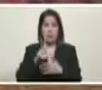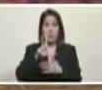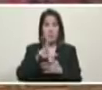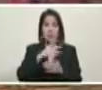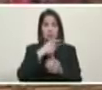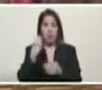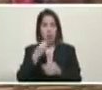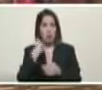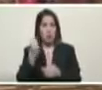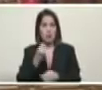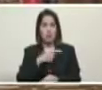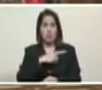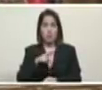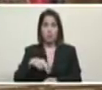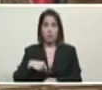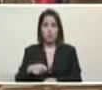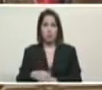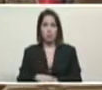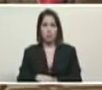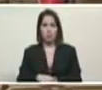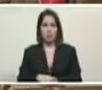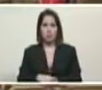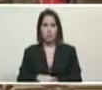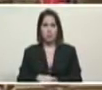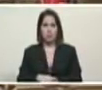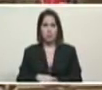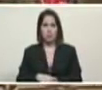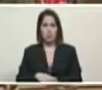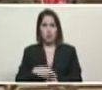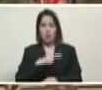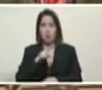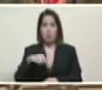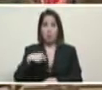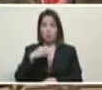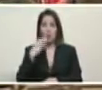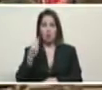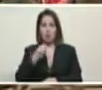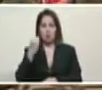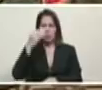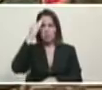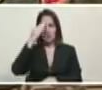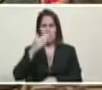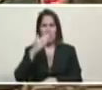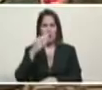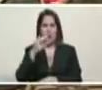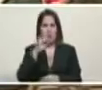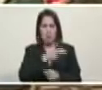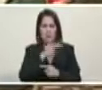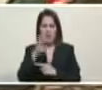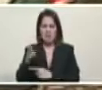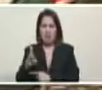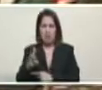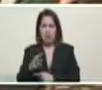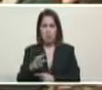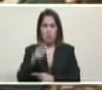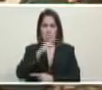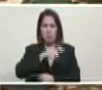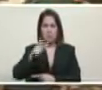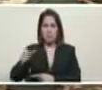3 muchachos nuestros, de nuestra juventud militar, que fueron asesinados por criminales, no tienen otro